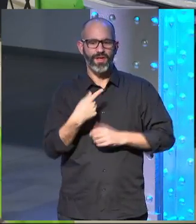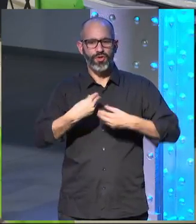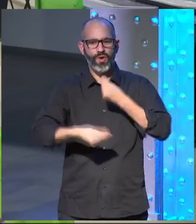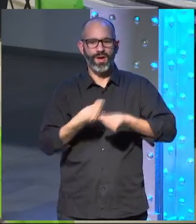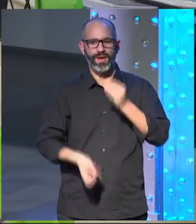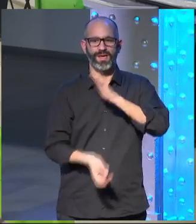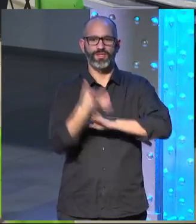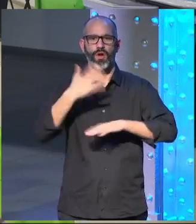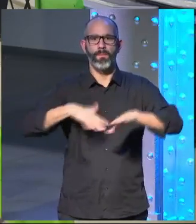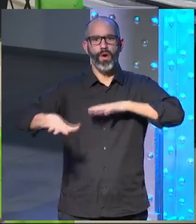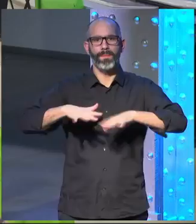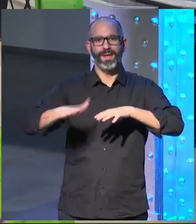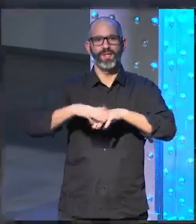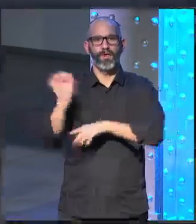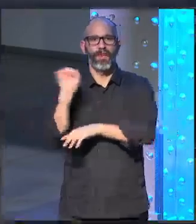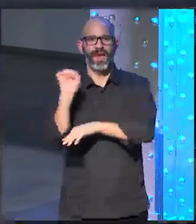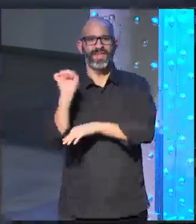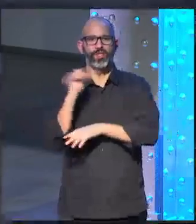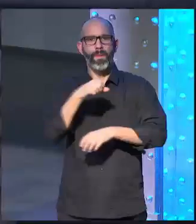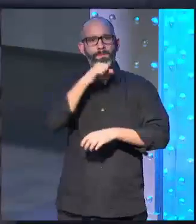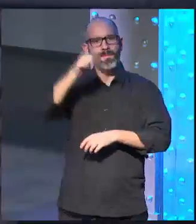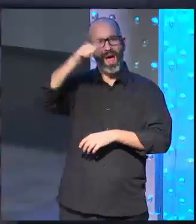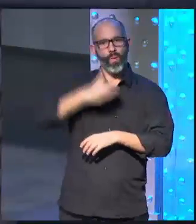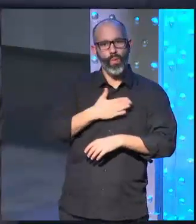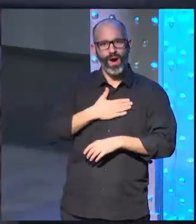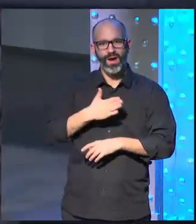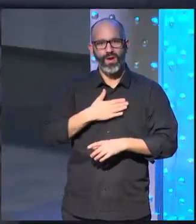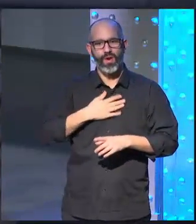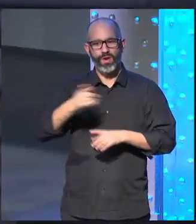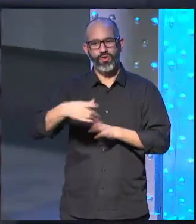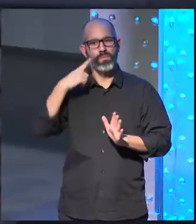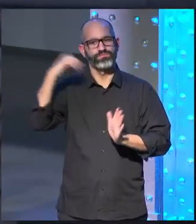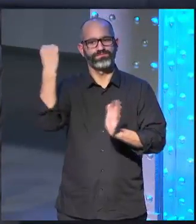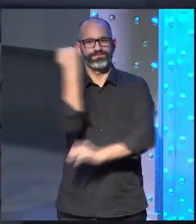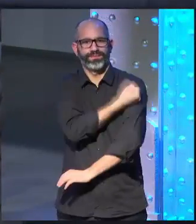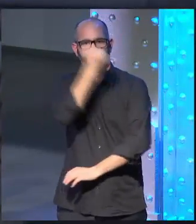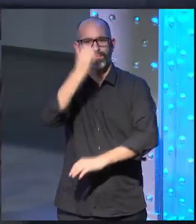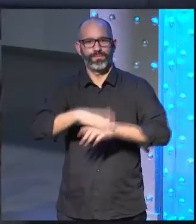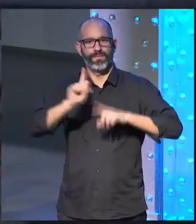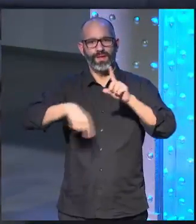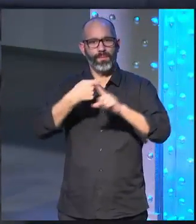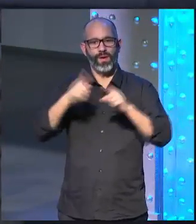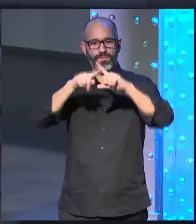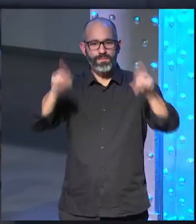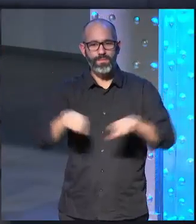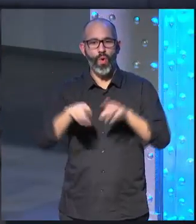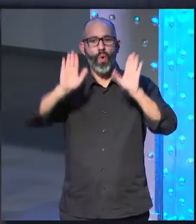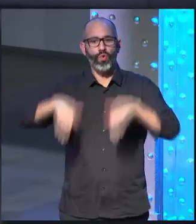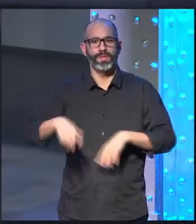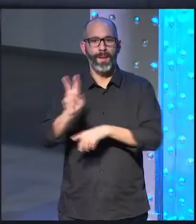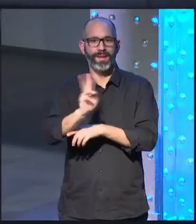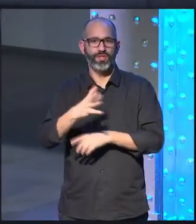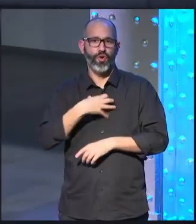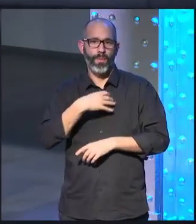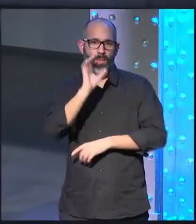que compensa el movimiento de Parkinson que tenía mi abuelo, y lo he patentado. Dice, no me he podido traer la última versión porque es la que